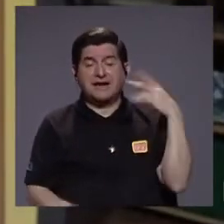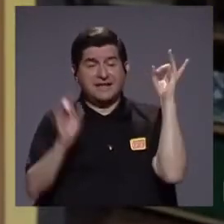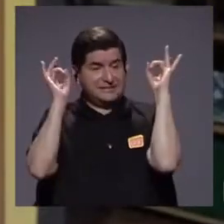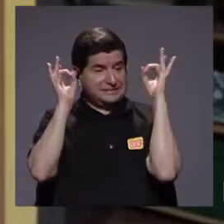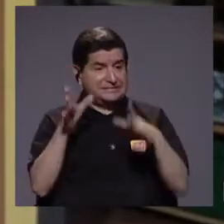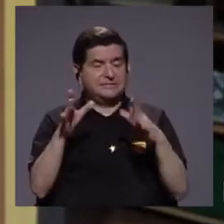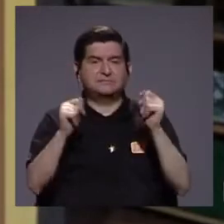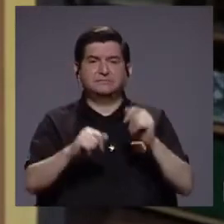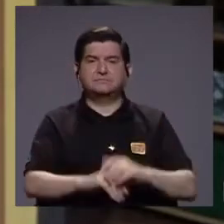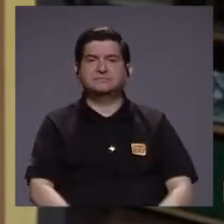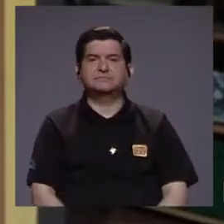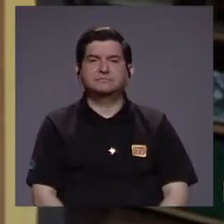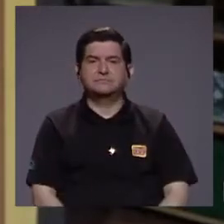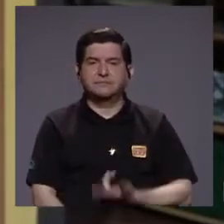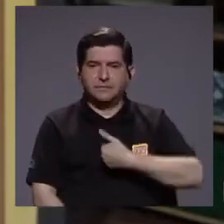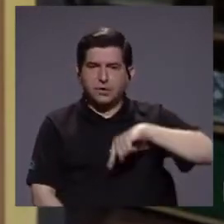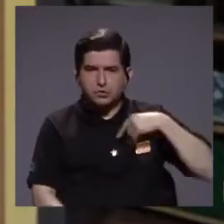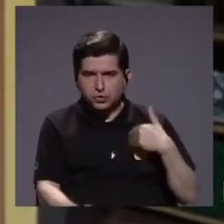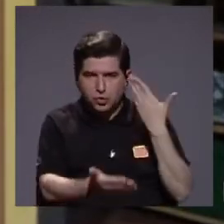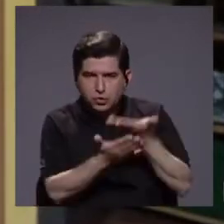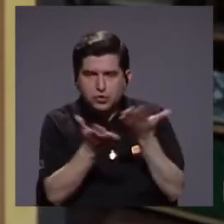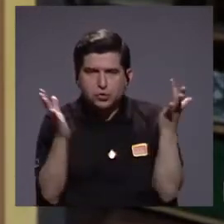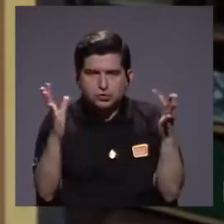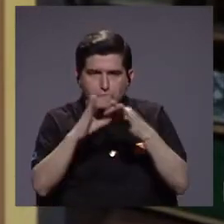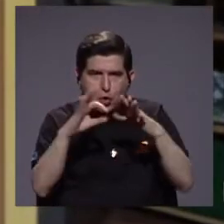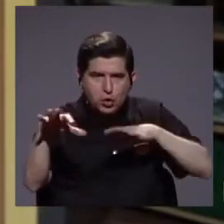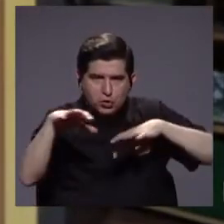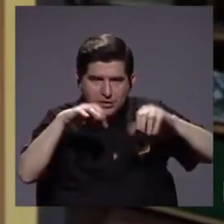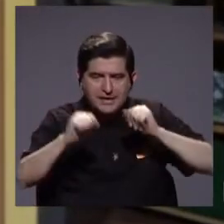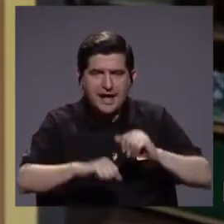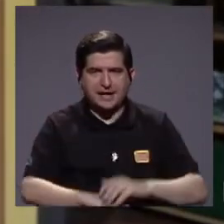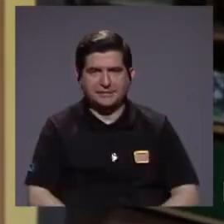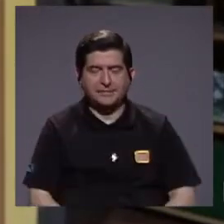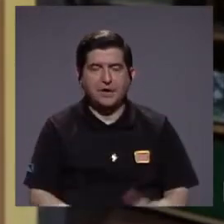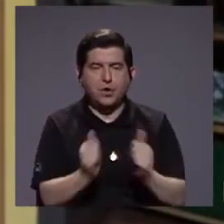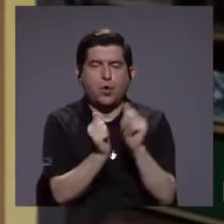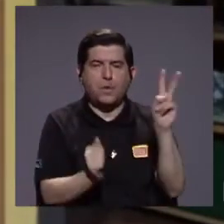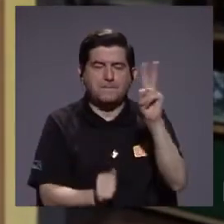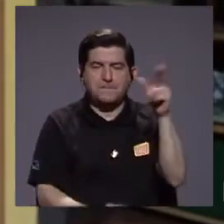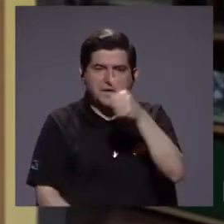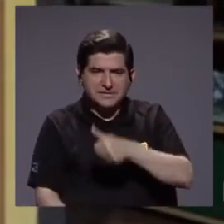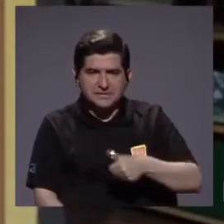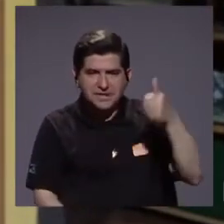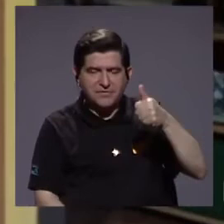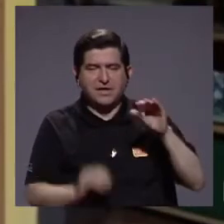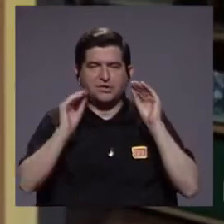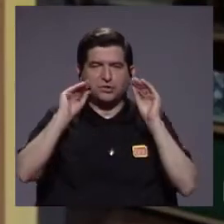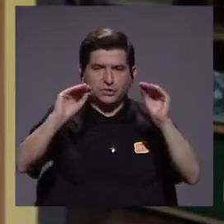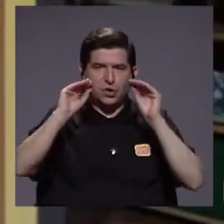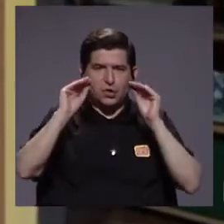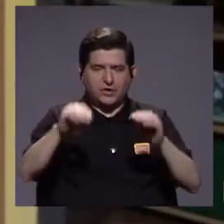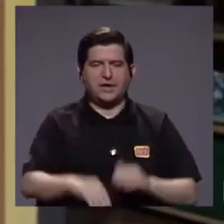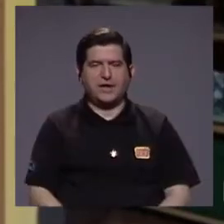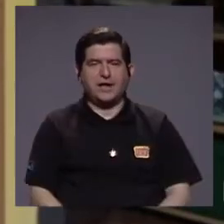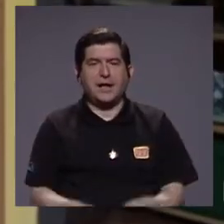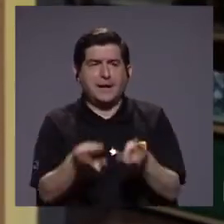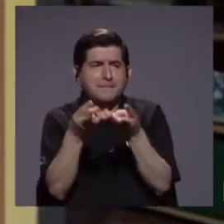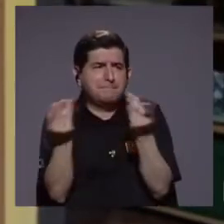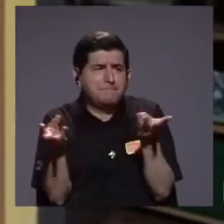lamentable. Nosotros proponemos coordinar acciones con la Vicerrectoría de Docencia y